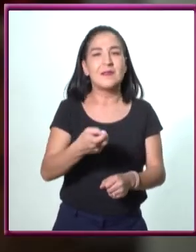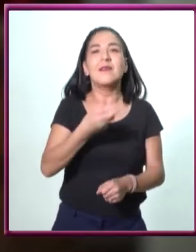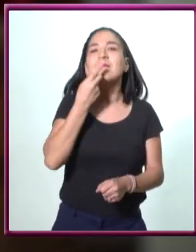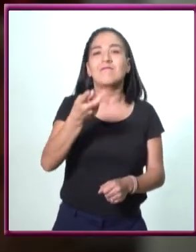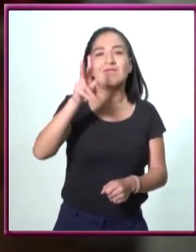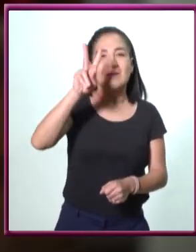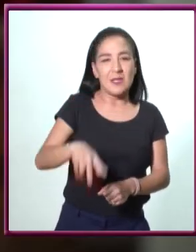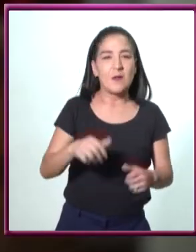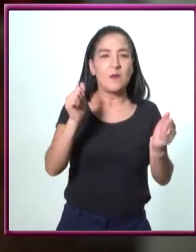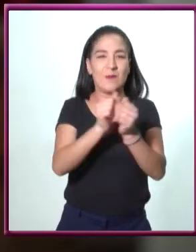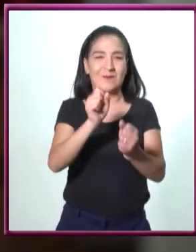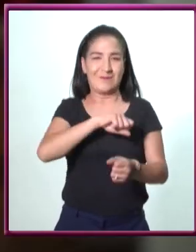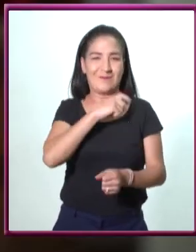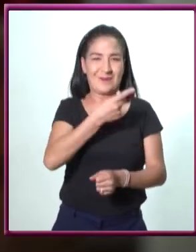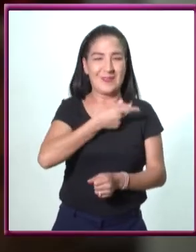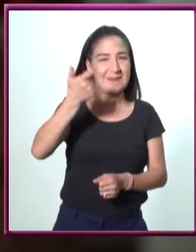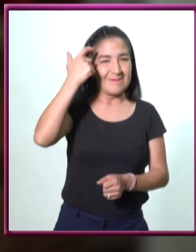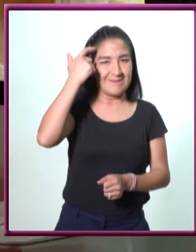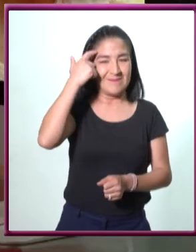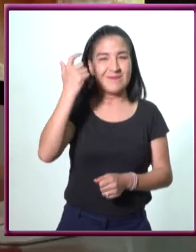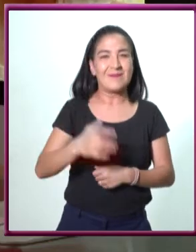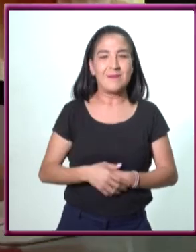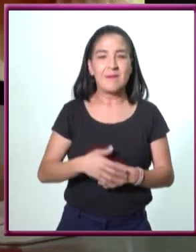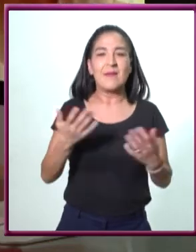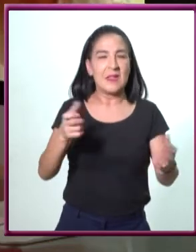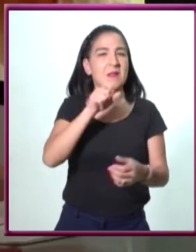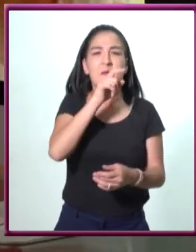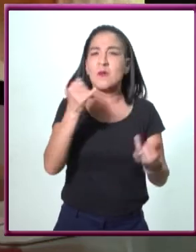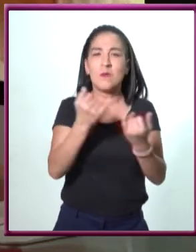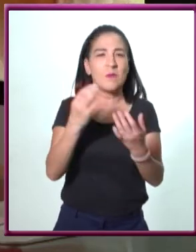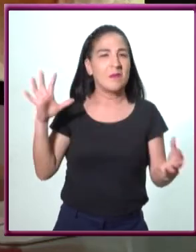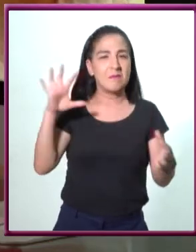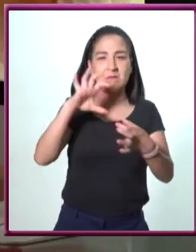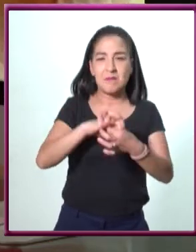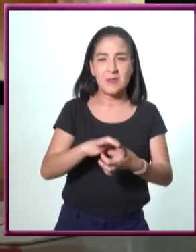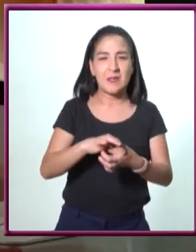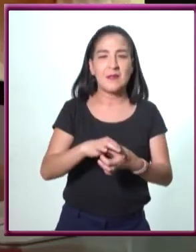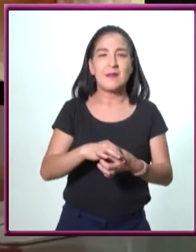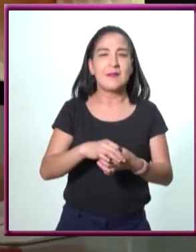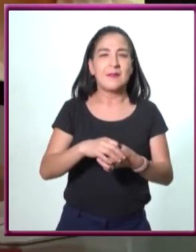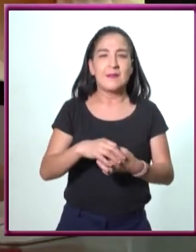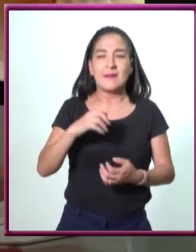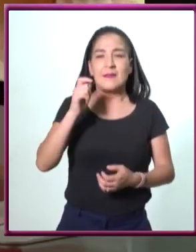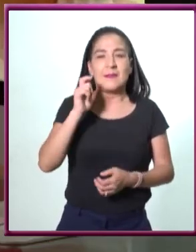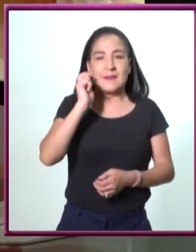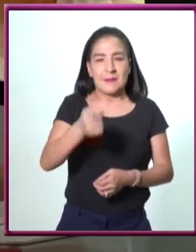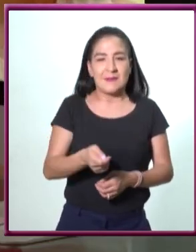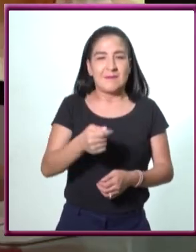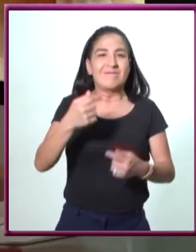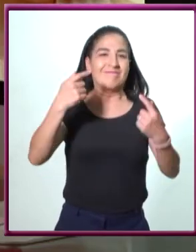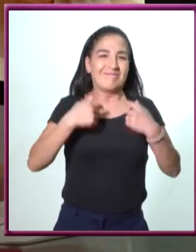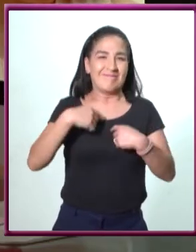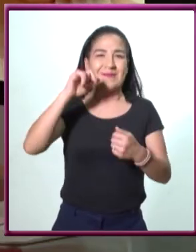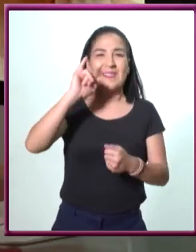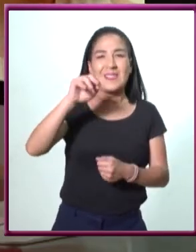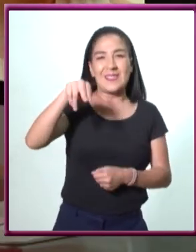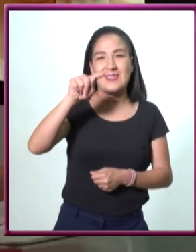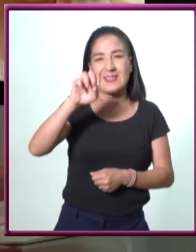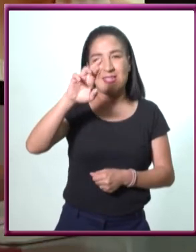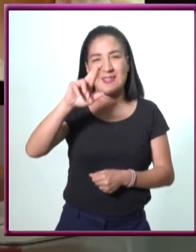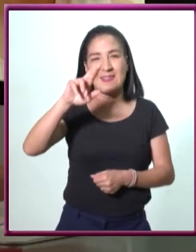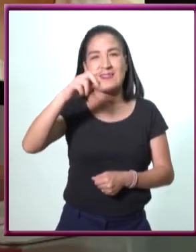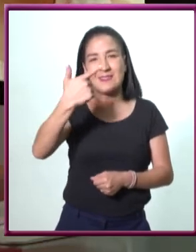el decir la verdad con la salud mental? Tiene que ver con lo mismo que respecto a mi integridad,